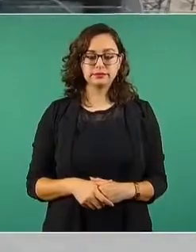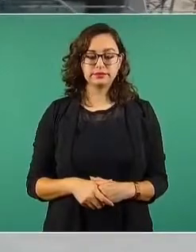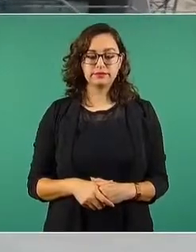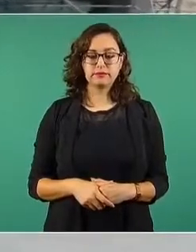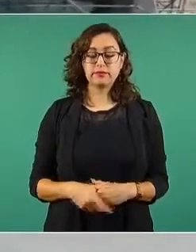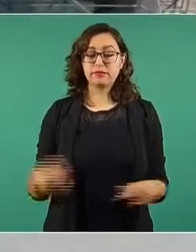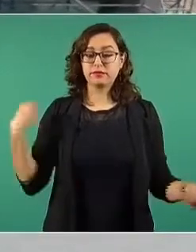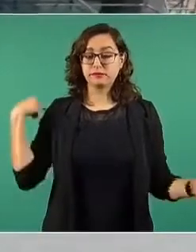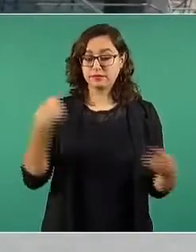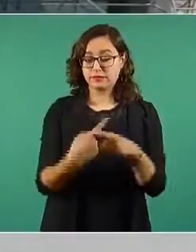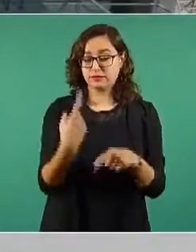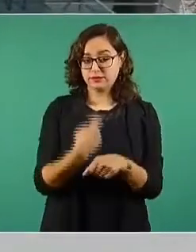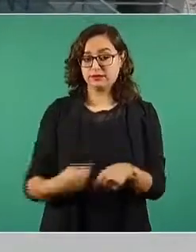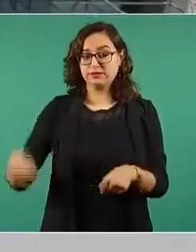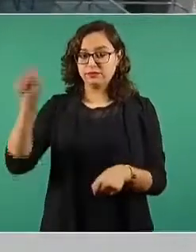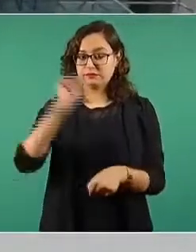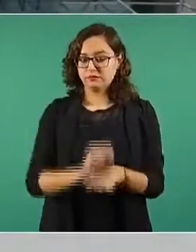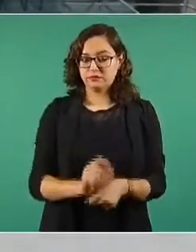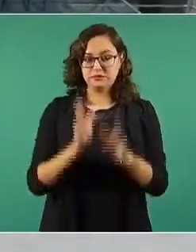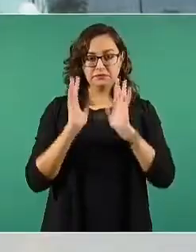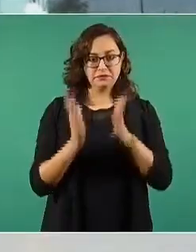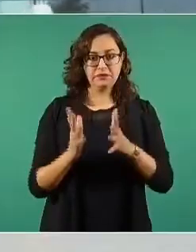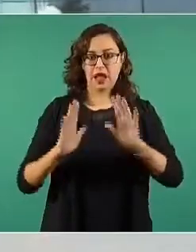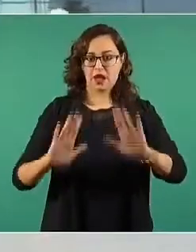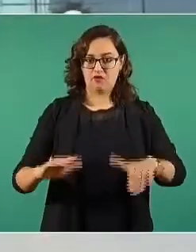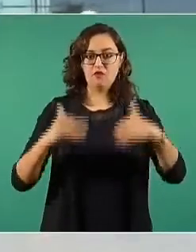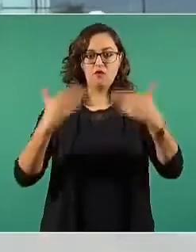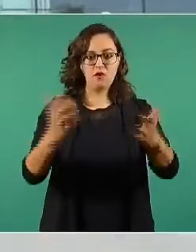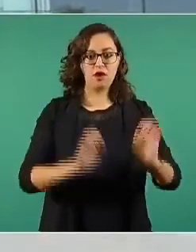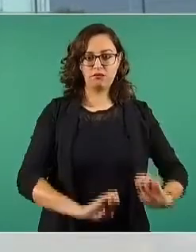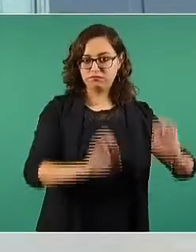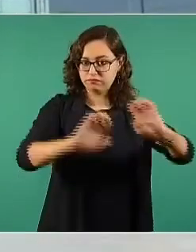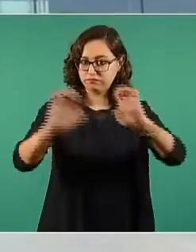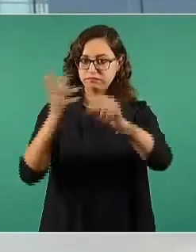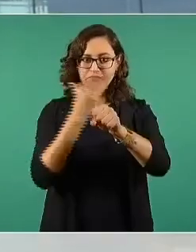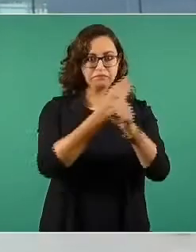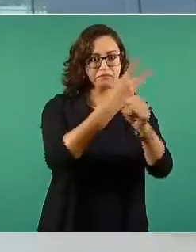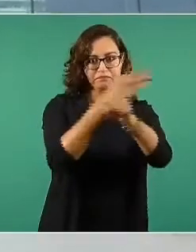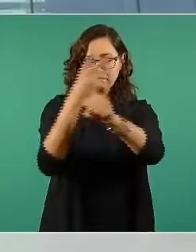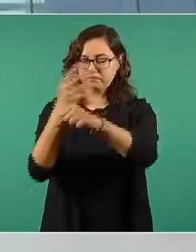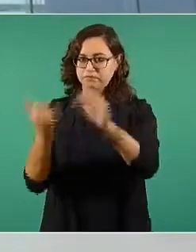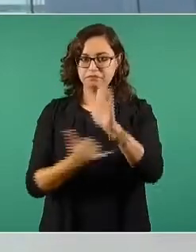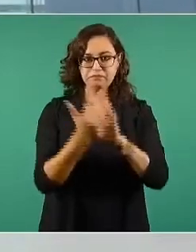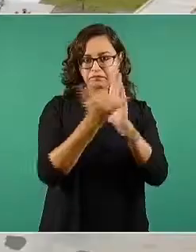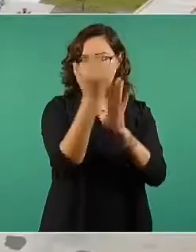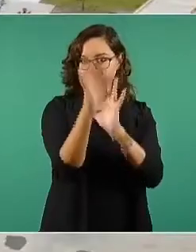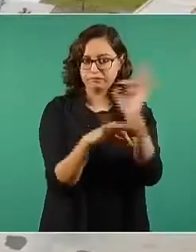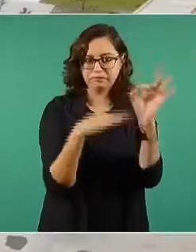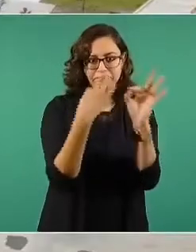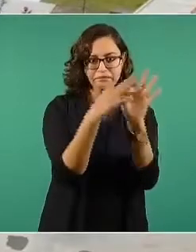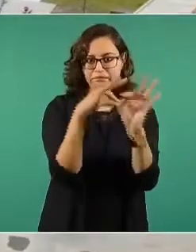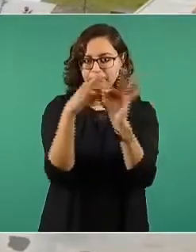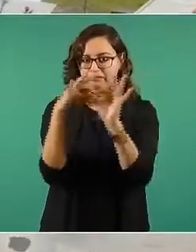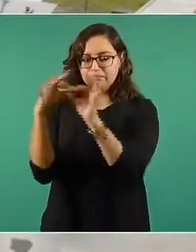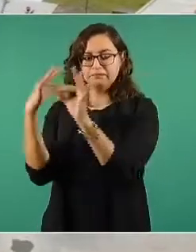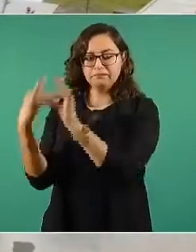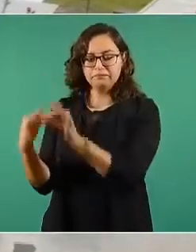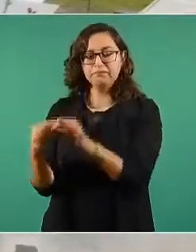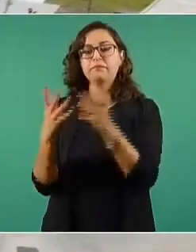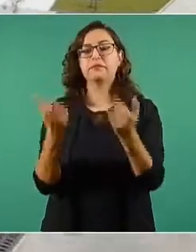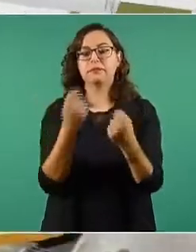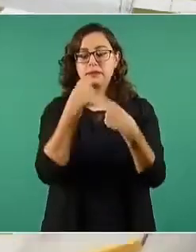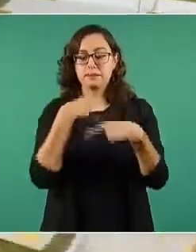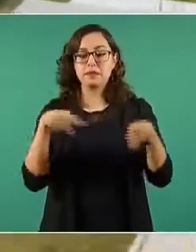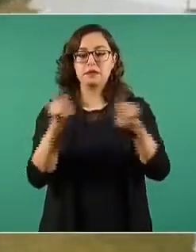Esta semana se reporta la última etapa de trabajos exteriores del acceso principal peatonal a la nueva refinería. Se realizan trabajos finales en